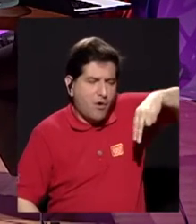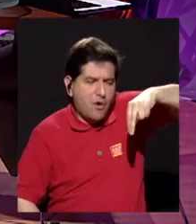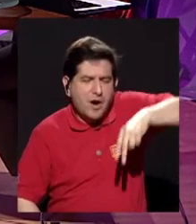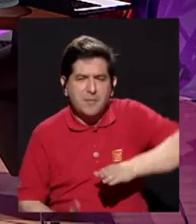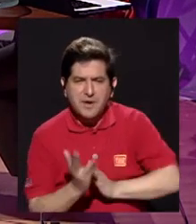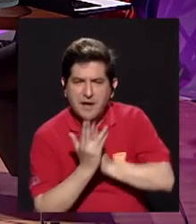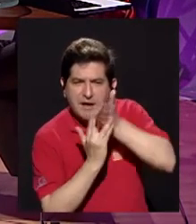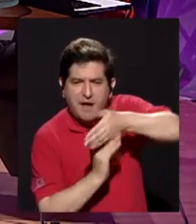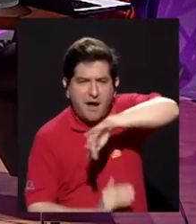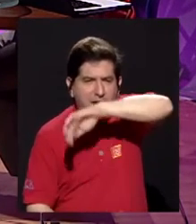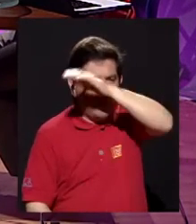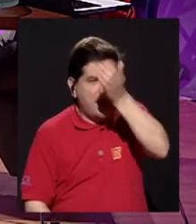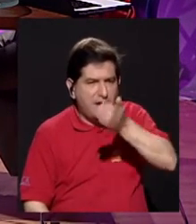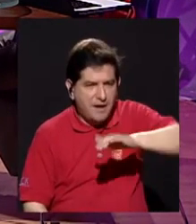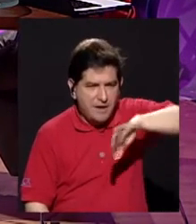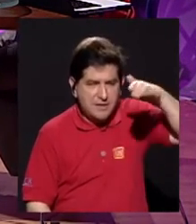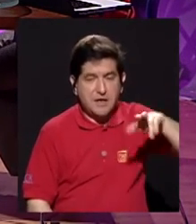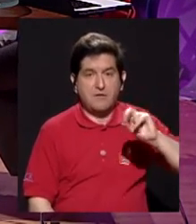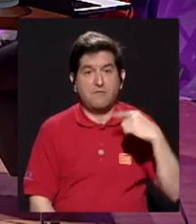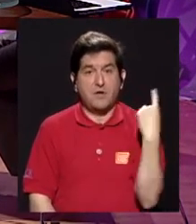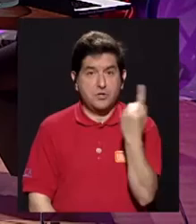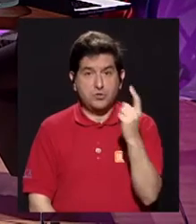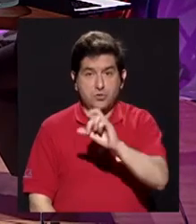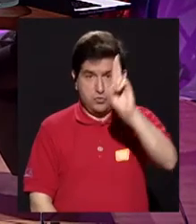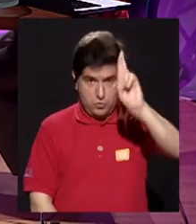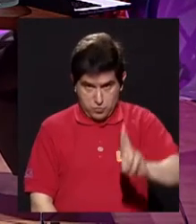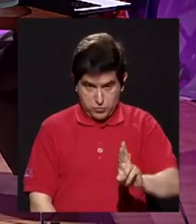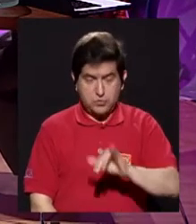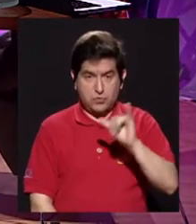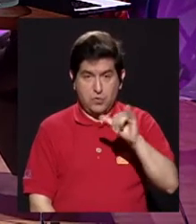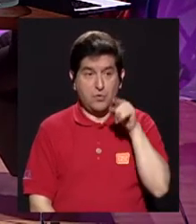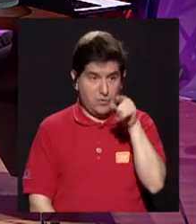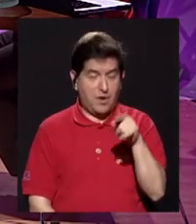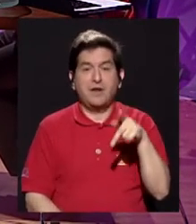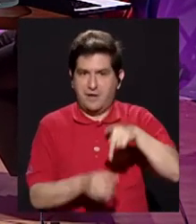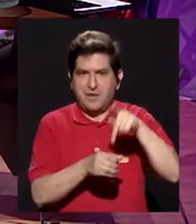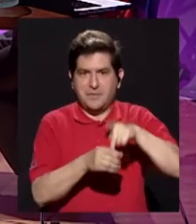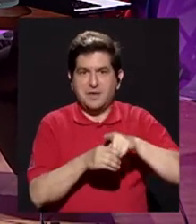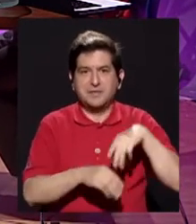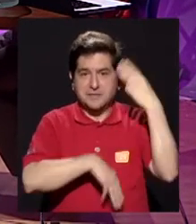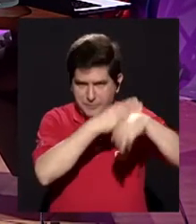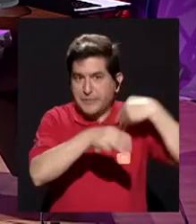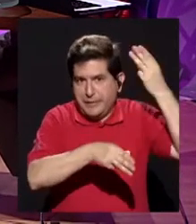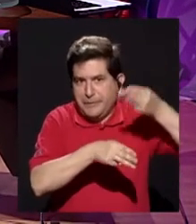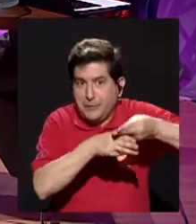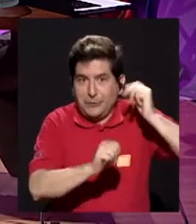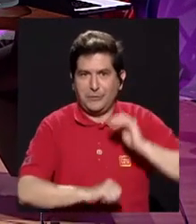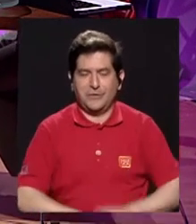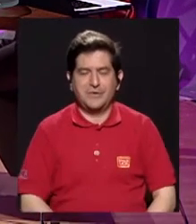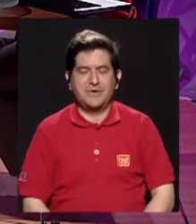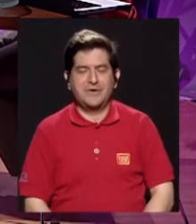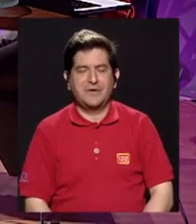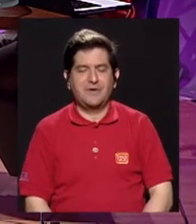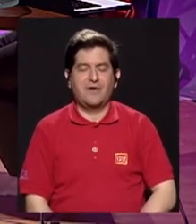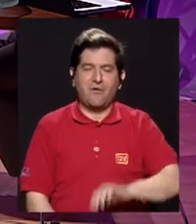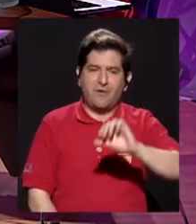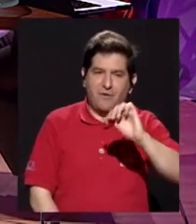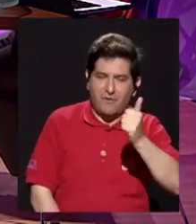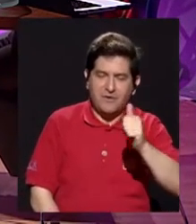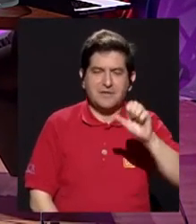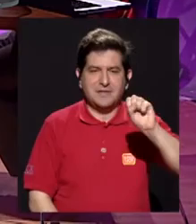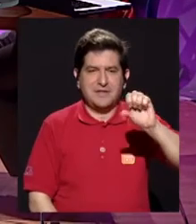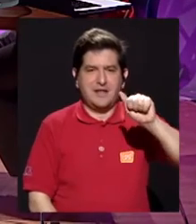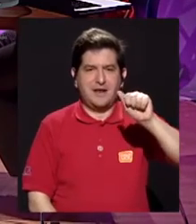las montañas, que no es solo Costa Rica, sino como que el mundo ha recorrido esta señora, ¿verdad?, Sandra también, que